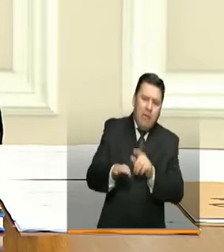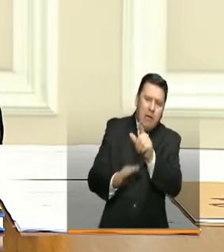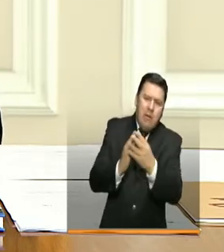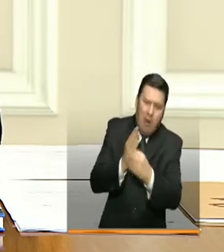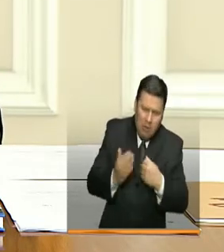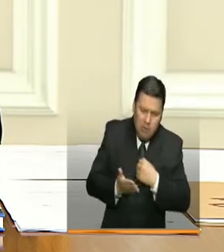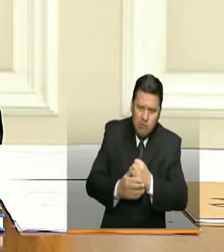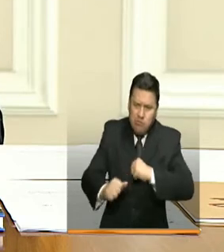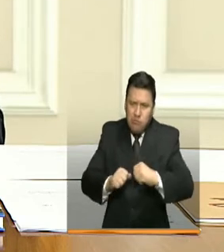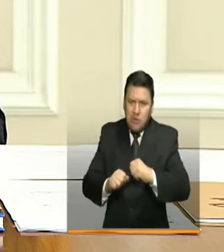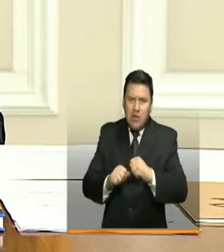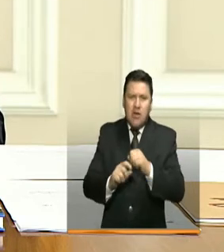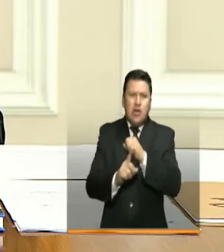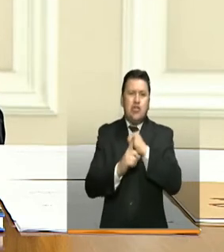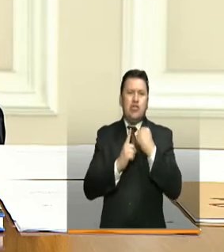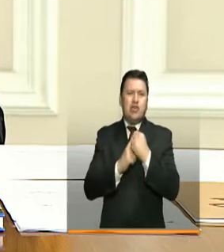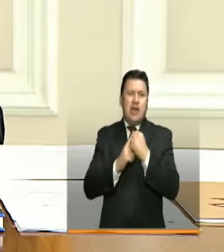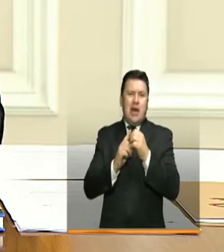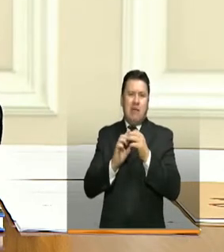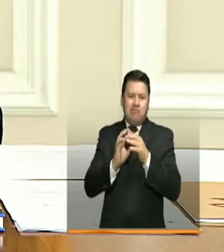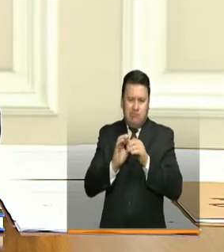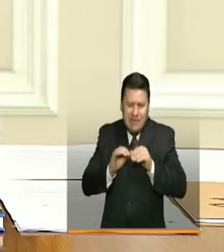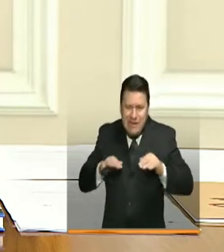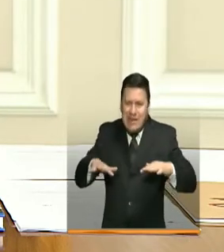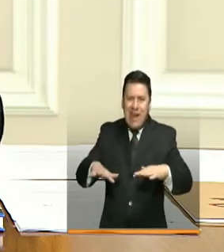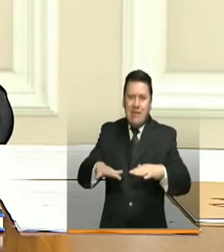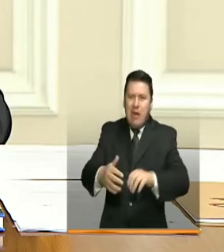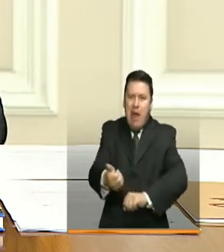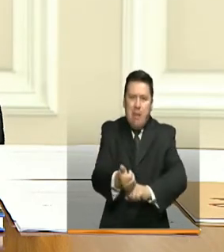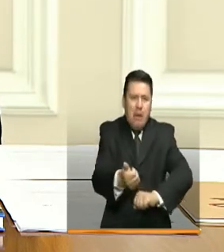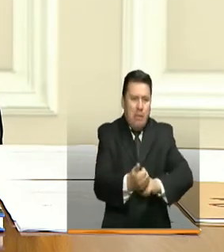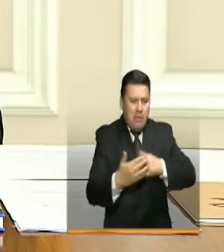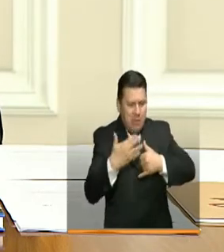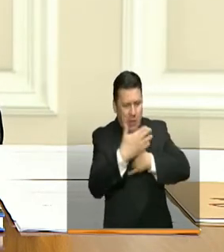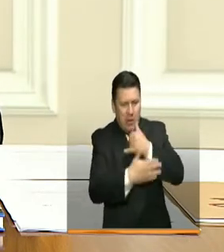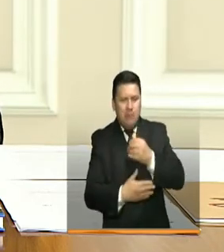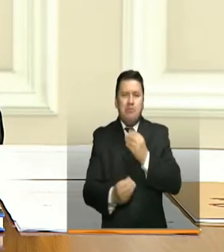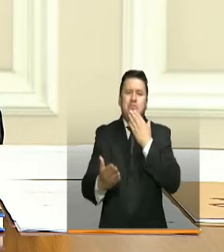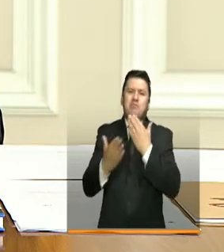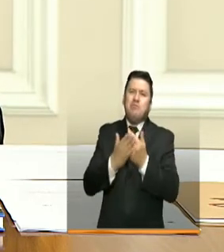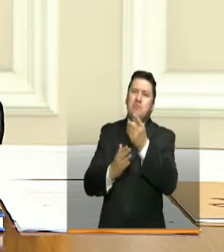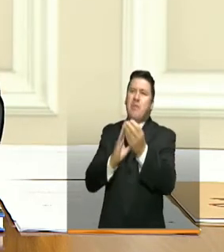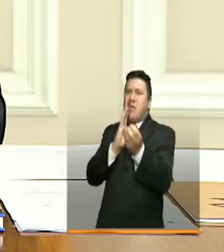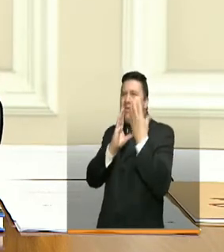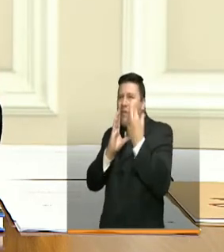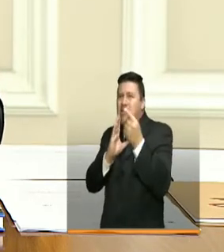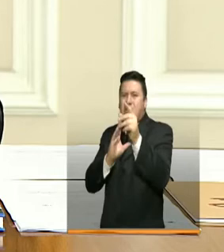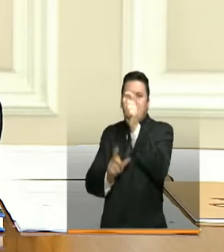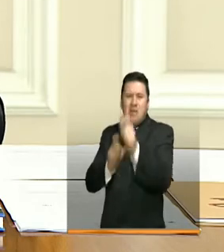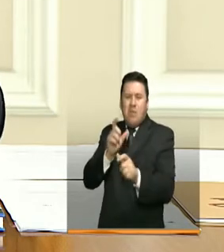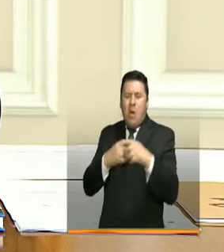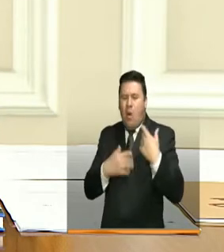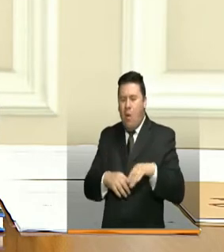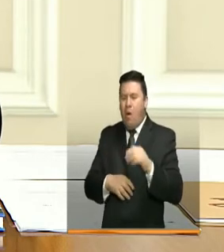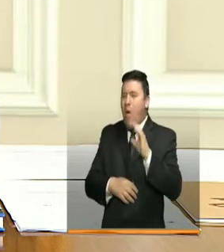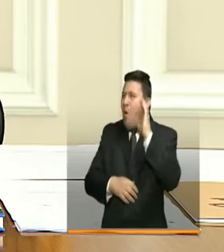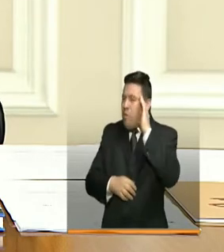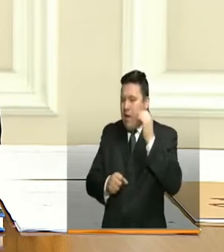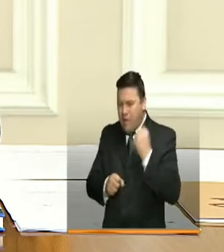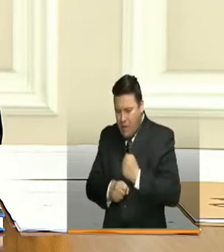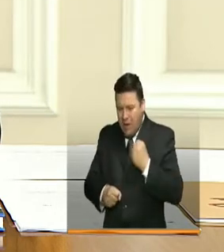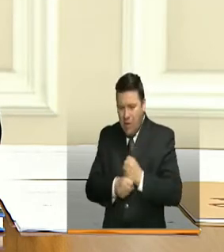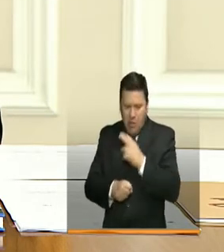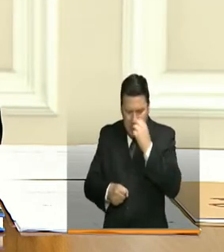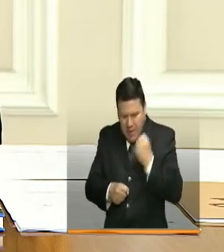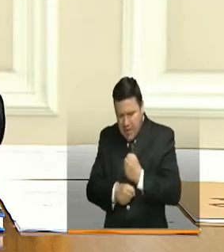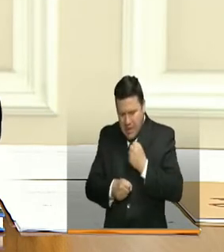una gran red de servicios sociales. Y agradecerle a toda la cadena de abastecimientos, a todas esas personas que trabajan, que